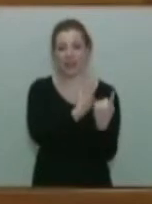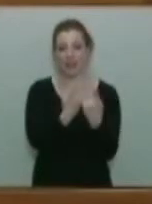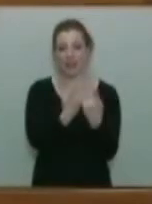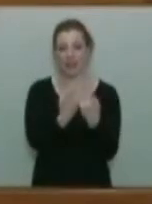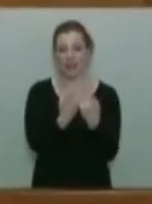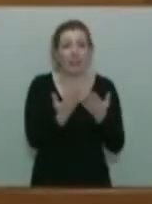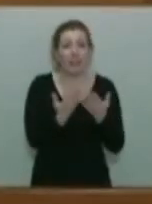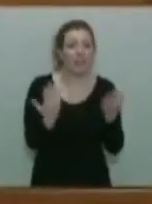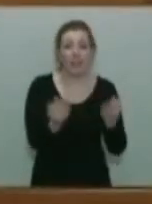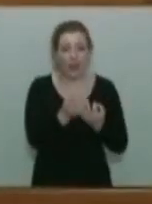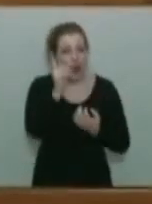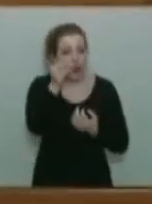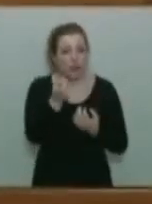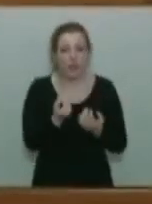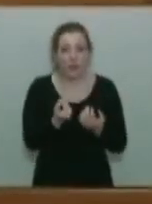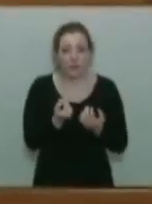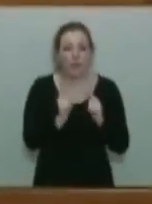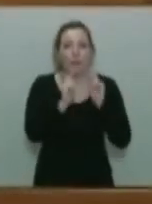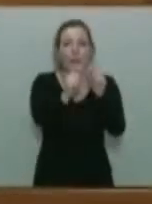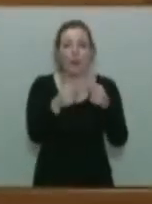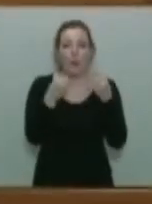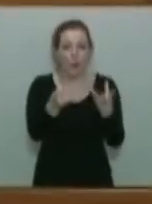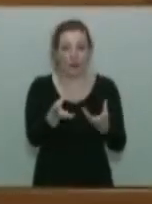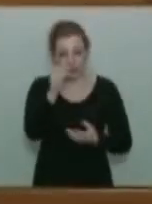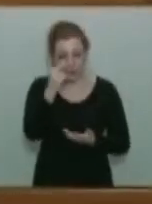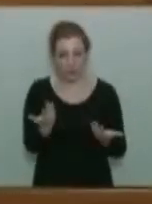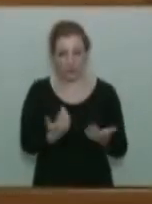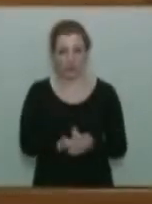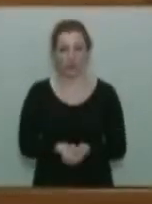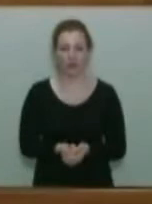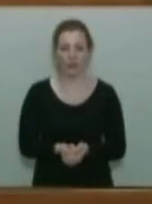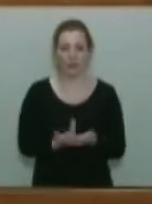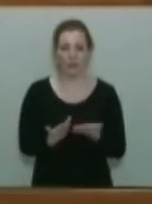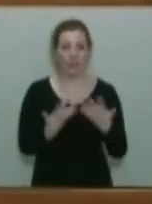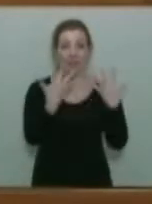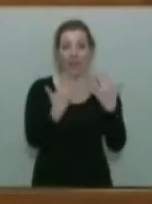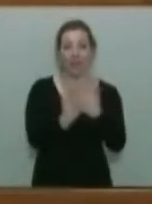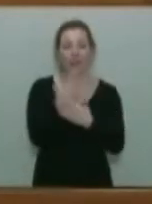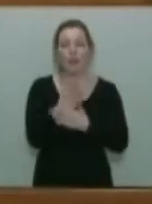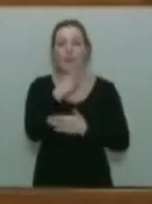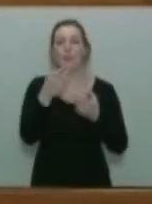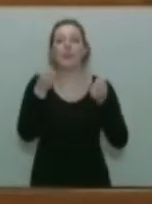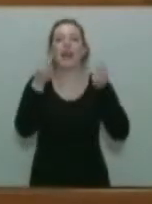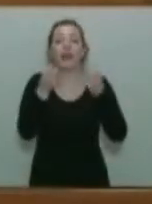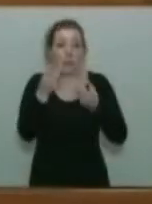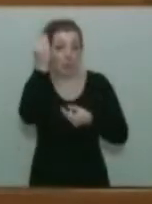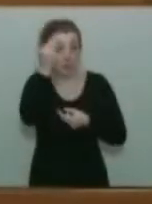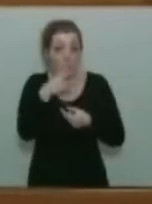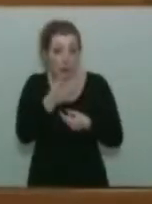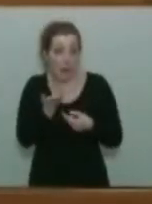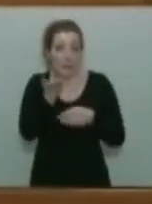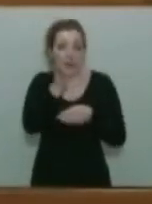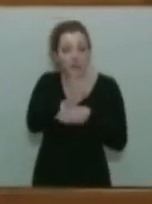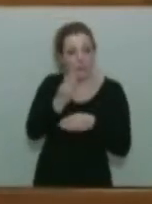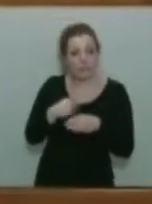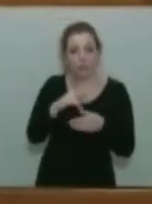si no van a saber cuánto se les va a adjudicar, o no van a saber. 10 días, supongo que para presentar sus peticiones, sus planes de